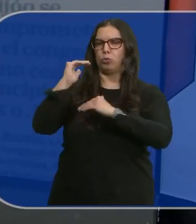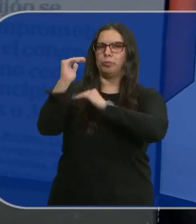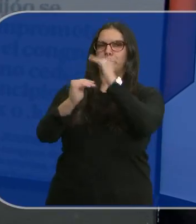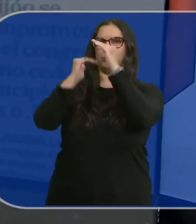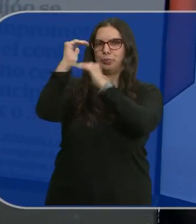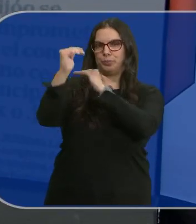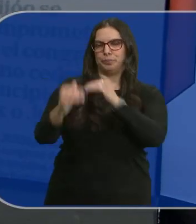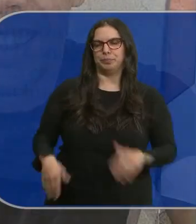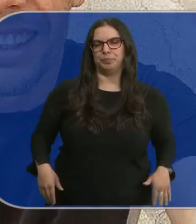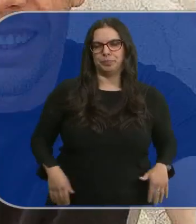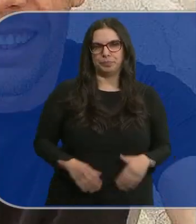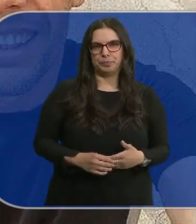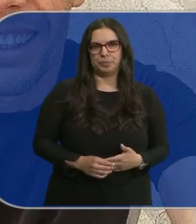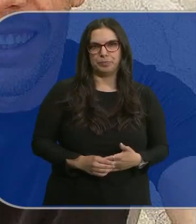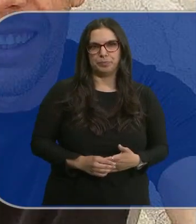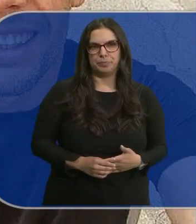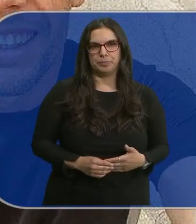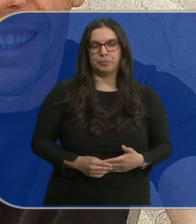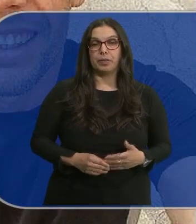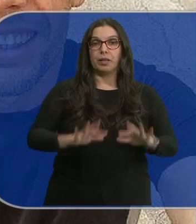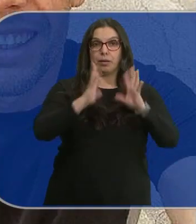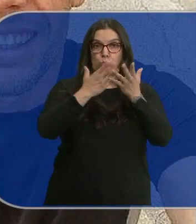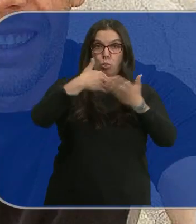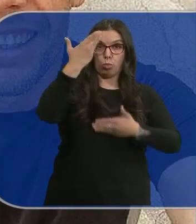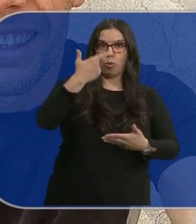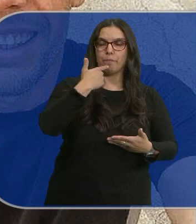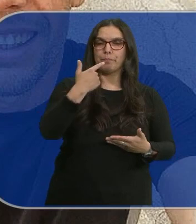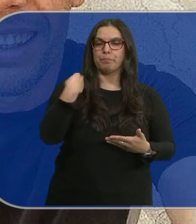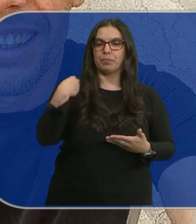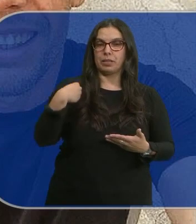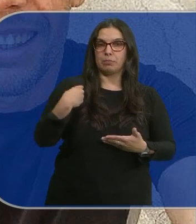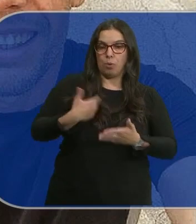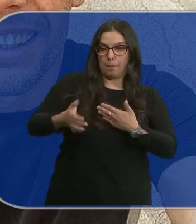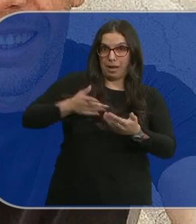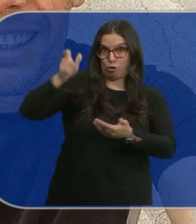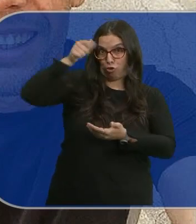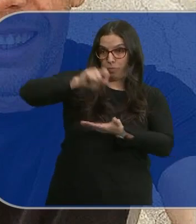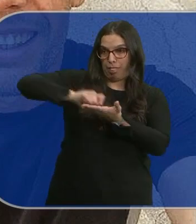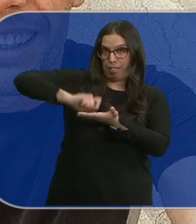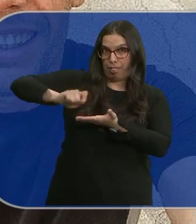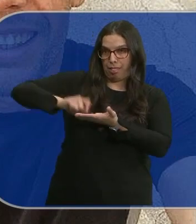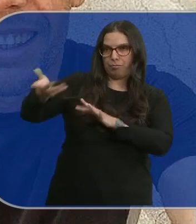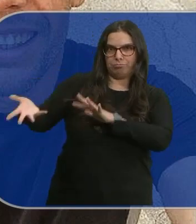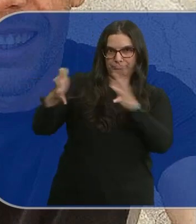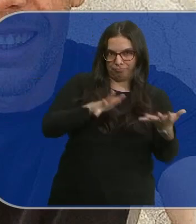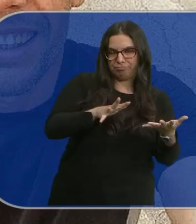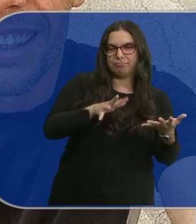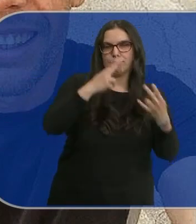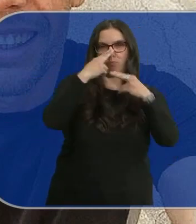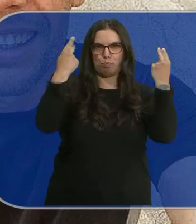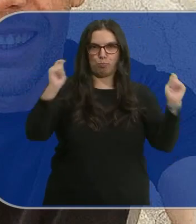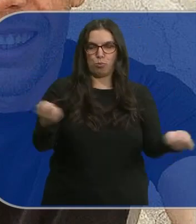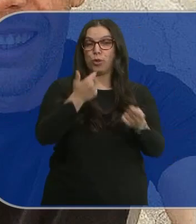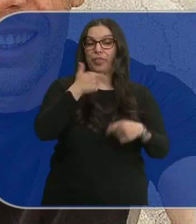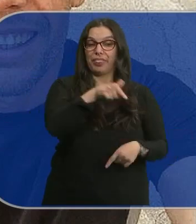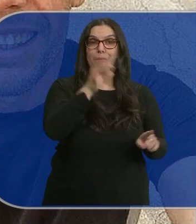mandos de la Benemérita. El Mundo reproduce las anotaciones que hizo el propio Villalba de esas citas. Entre otras cosas,